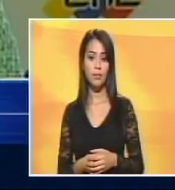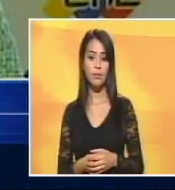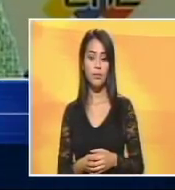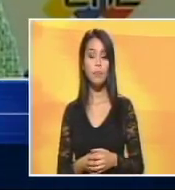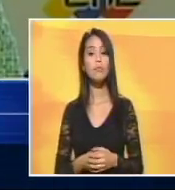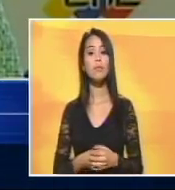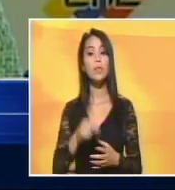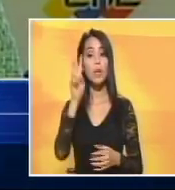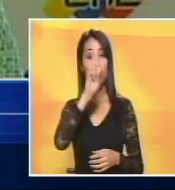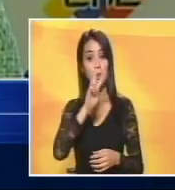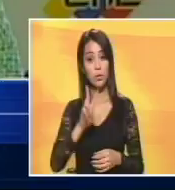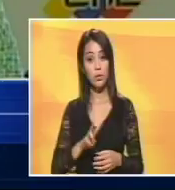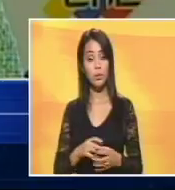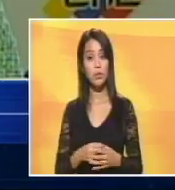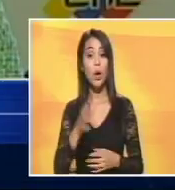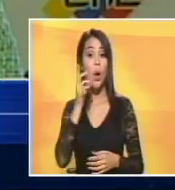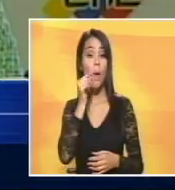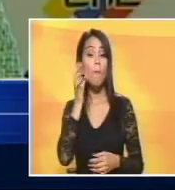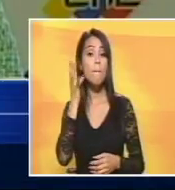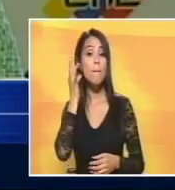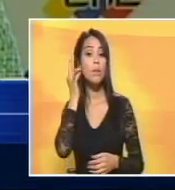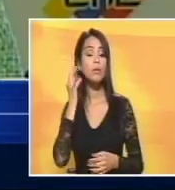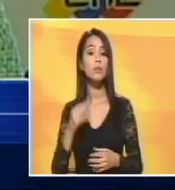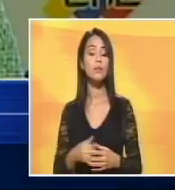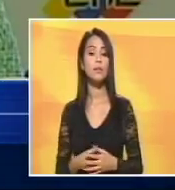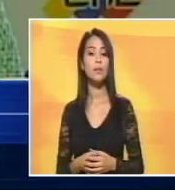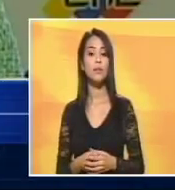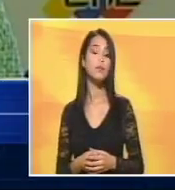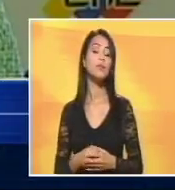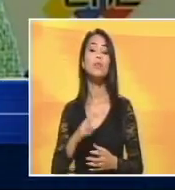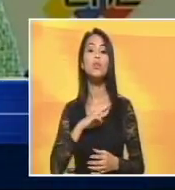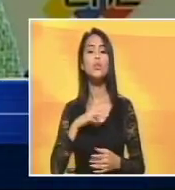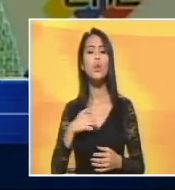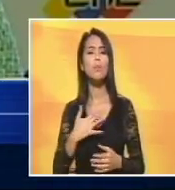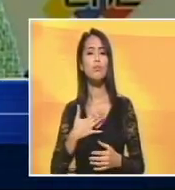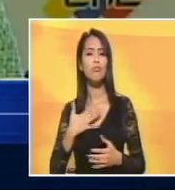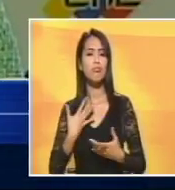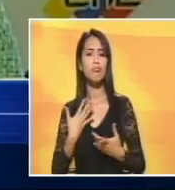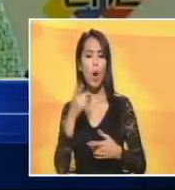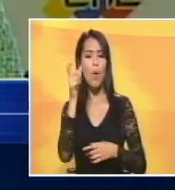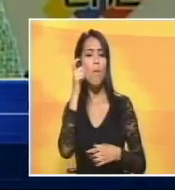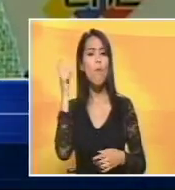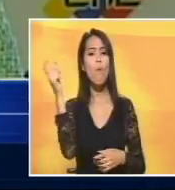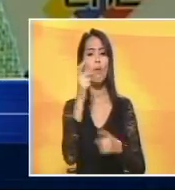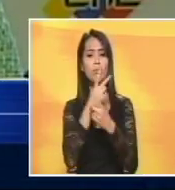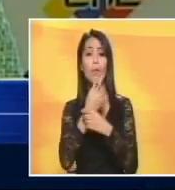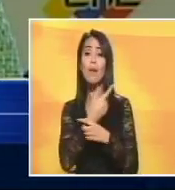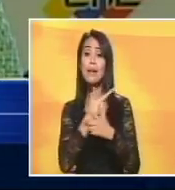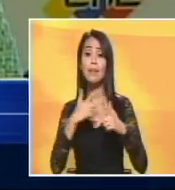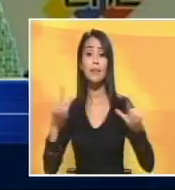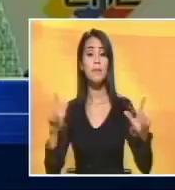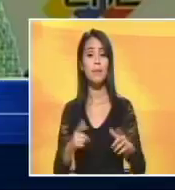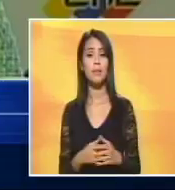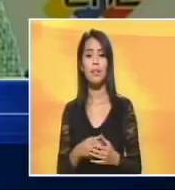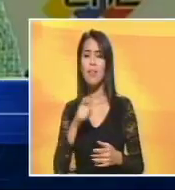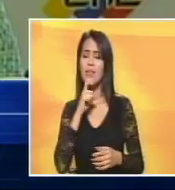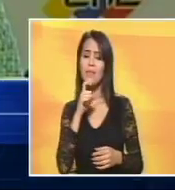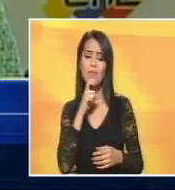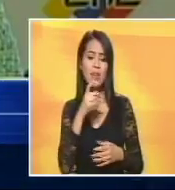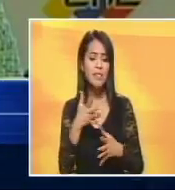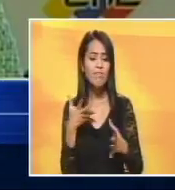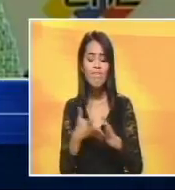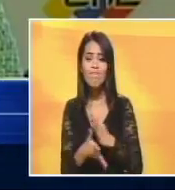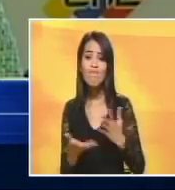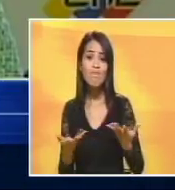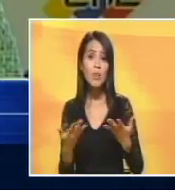Los venezolanos y las venezolanas somos un pueblo libre que ante cualquier dificultad y ante